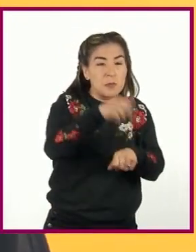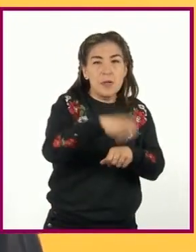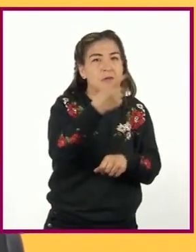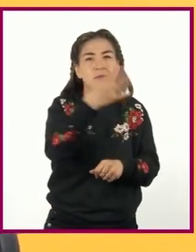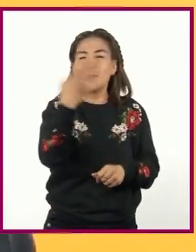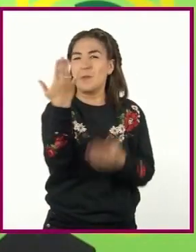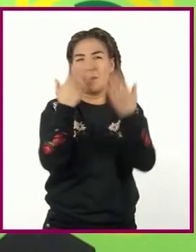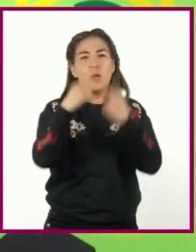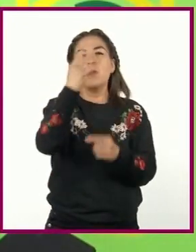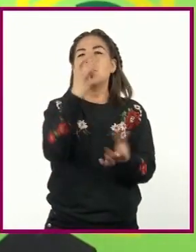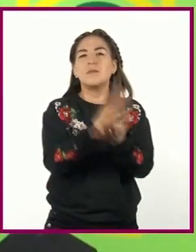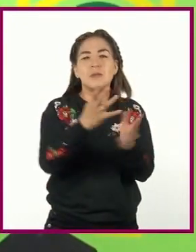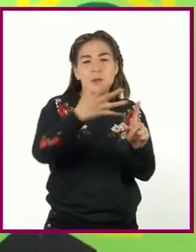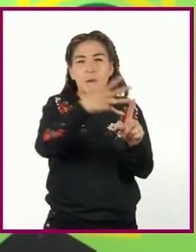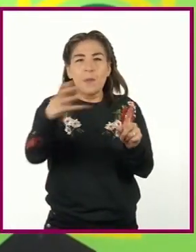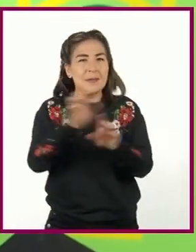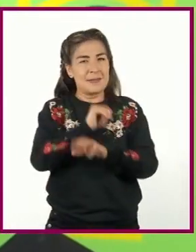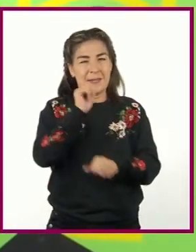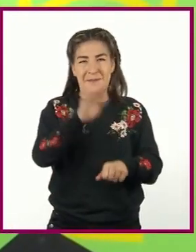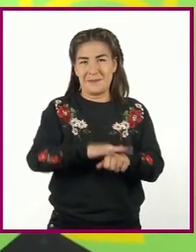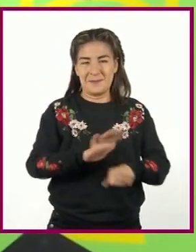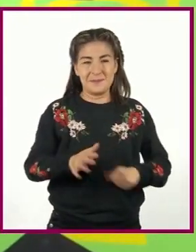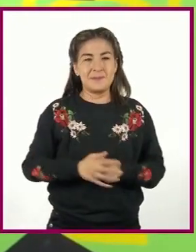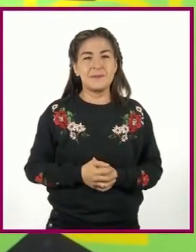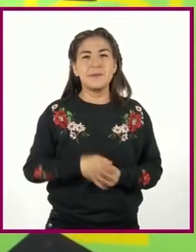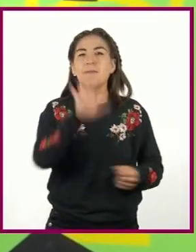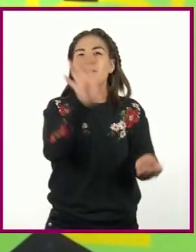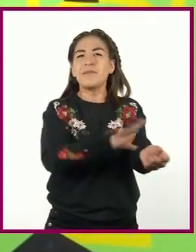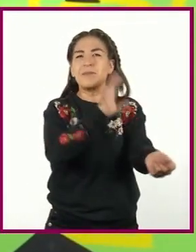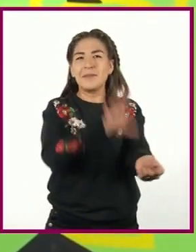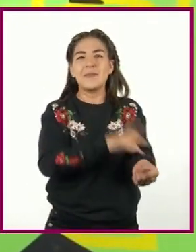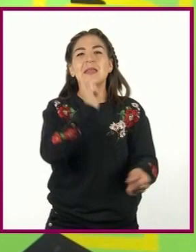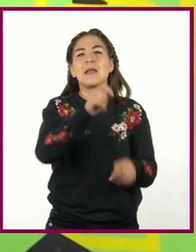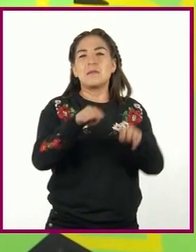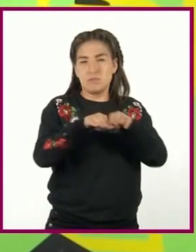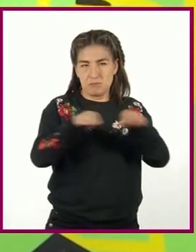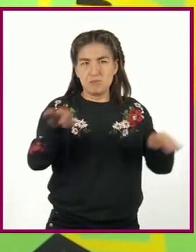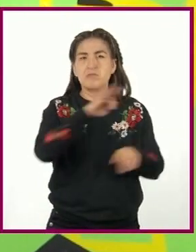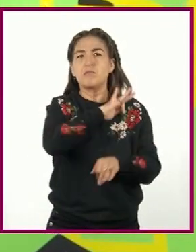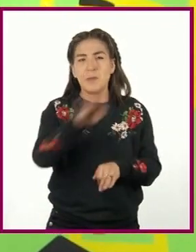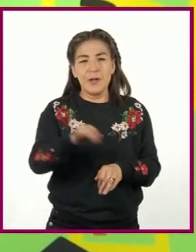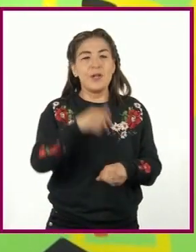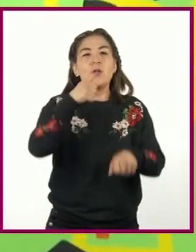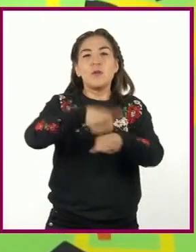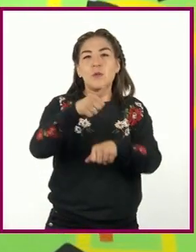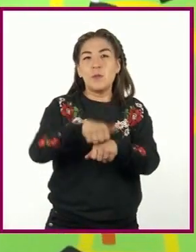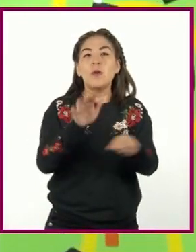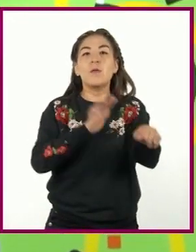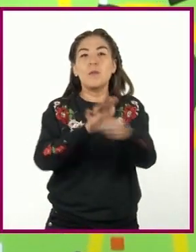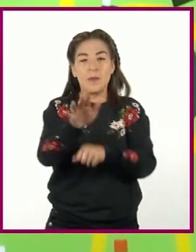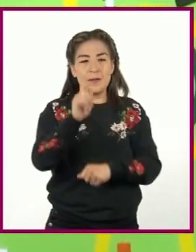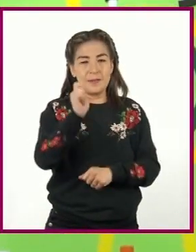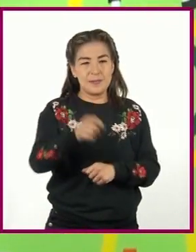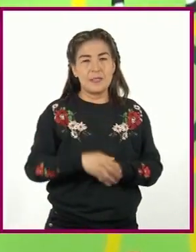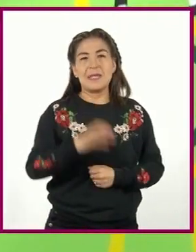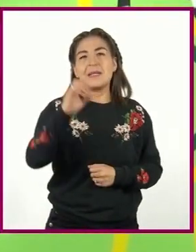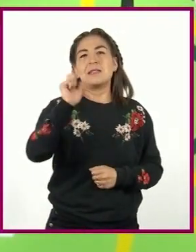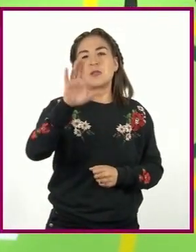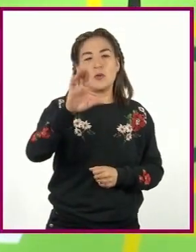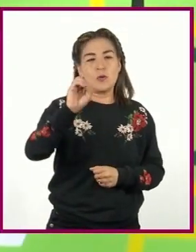se tiene. Las cargas eléctricas son medibles y la unidad en la que se reportan es el